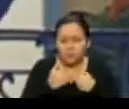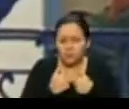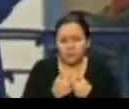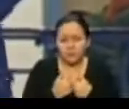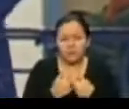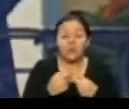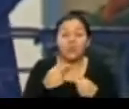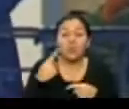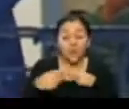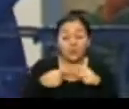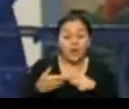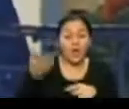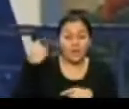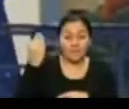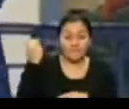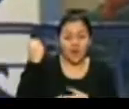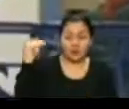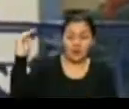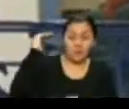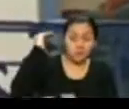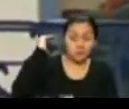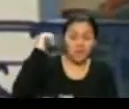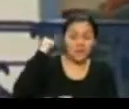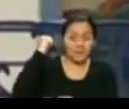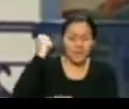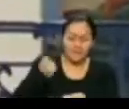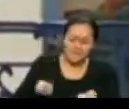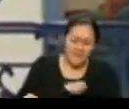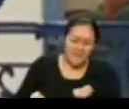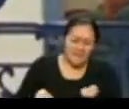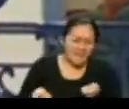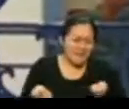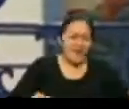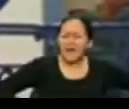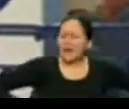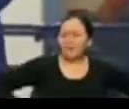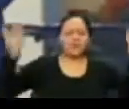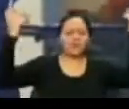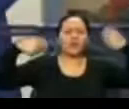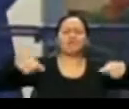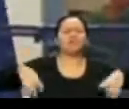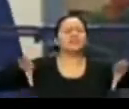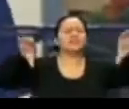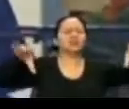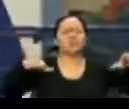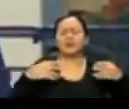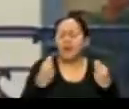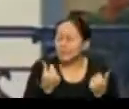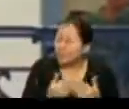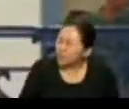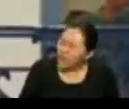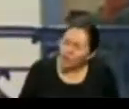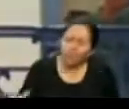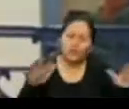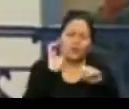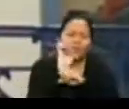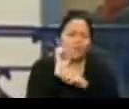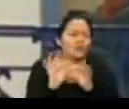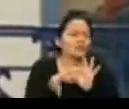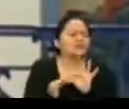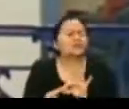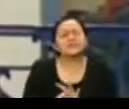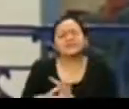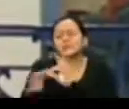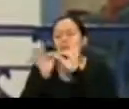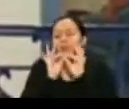de bonanza, lo hicimos extraordinariamente bien. Sembramos el país de carreteras,